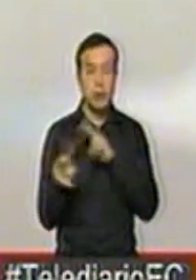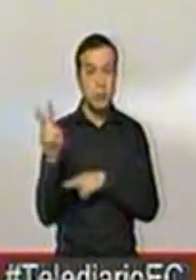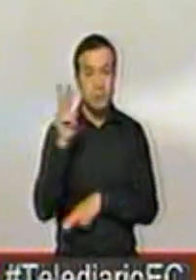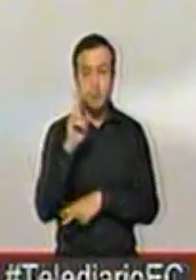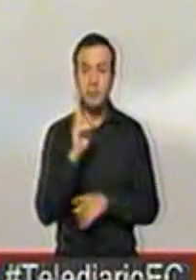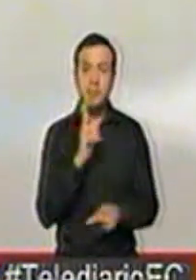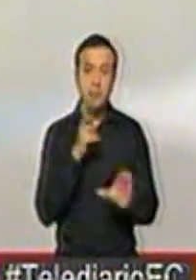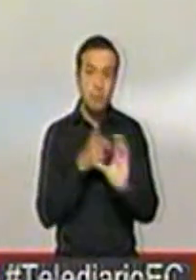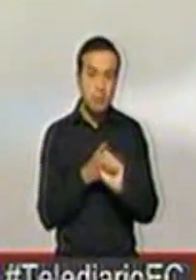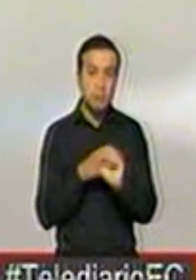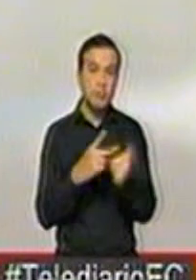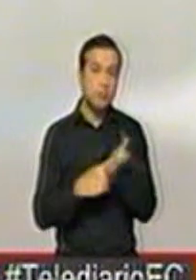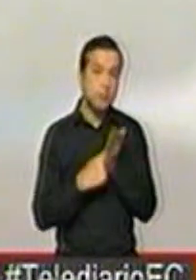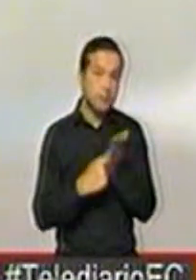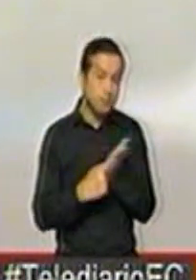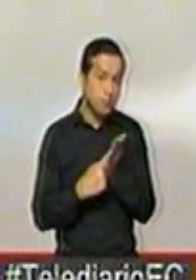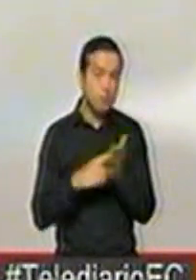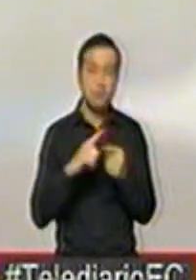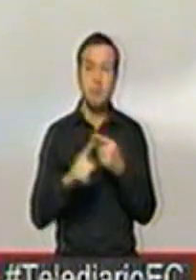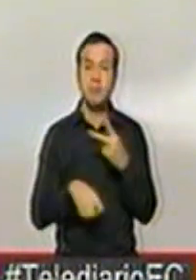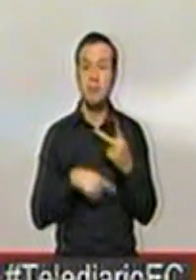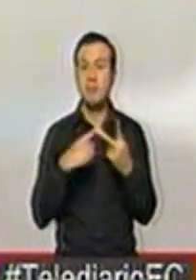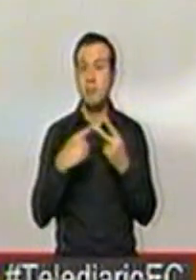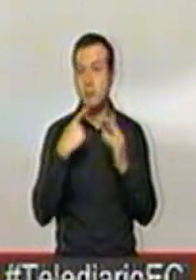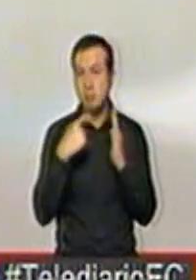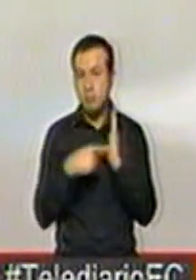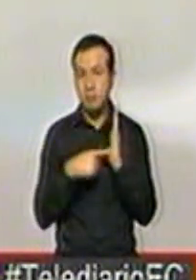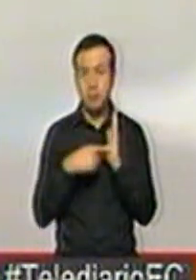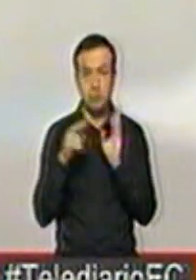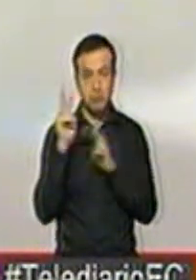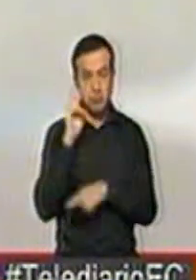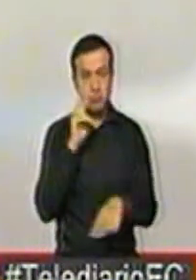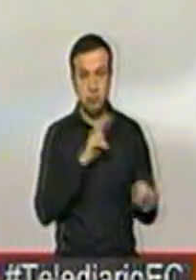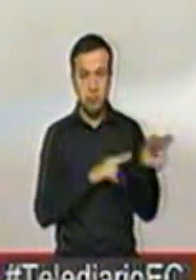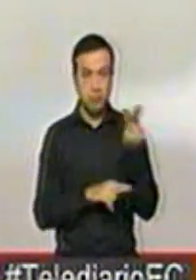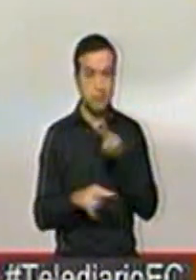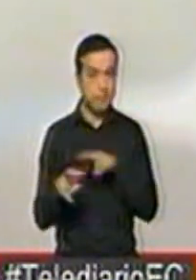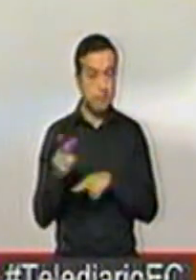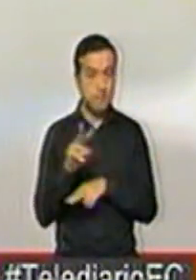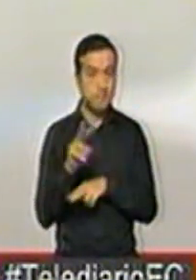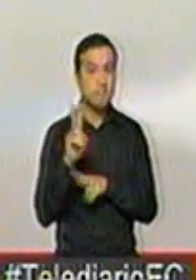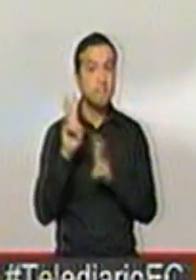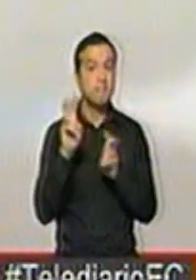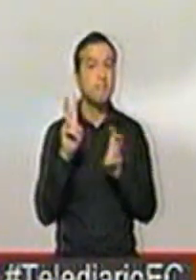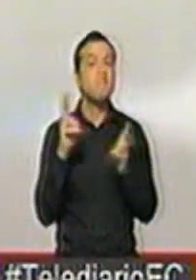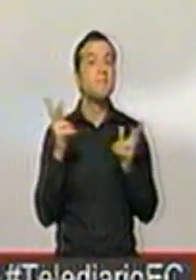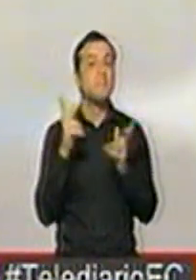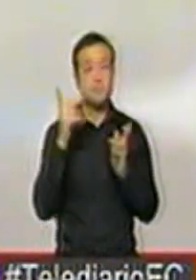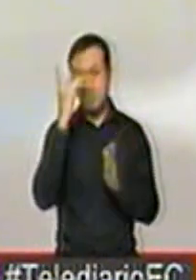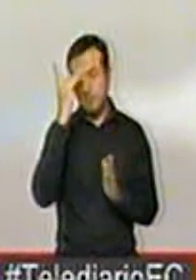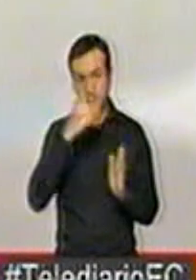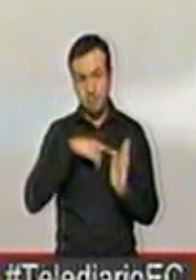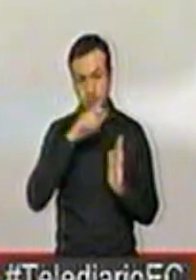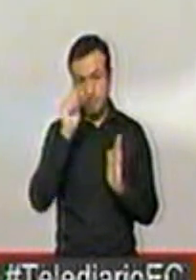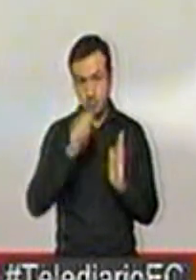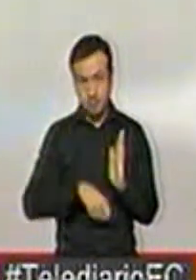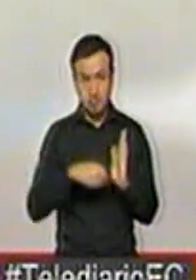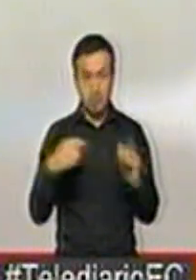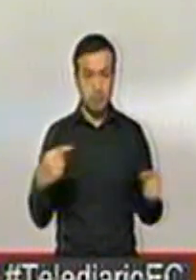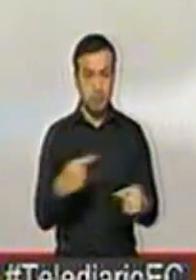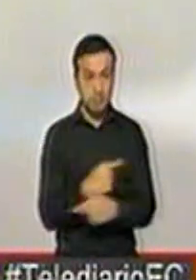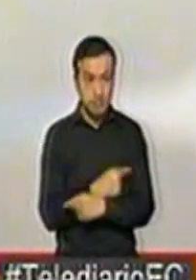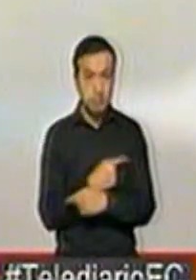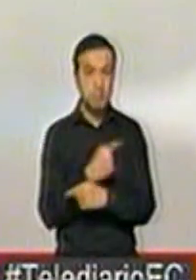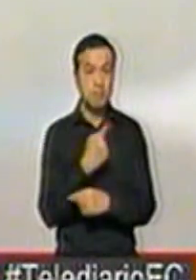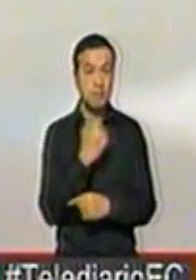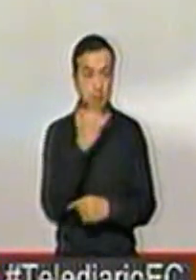asistencia a las sesiones de pleno como desde el análisis justamente de temas de sentencias contradictorias para poner todos estos